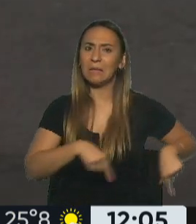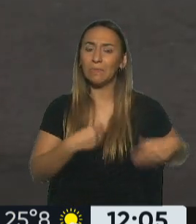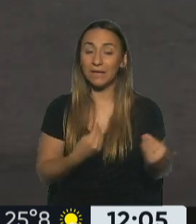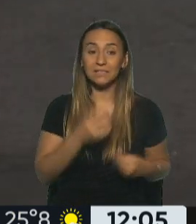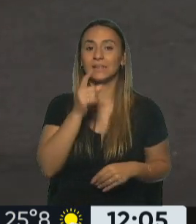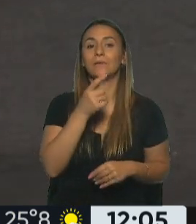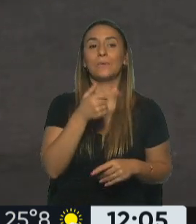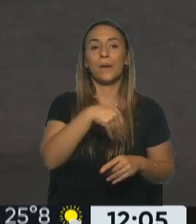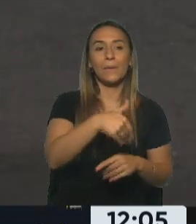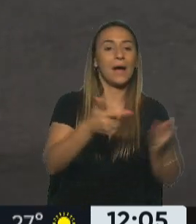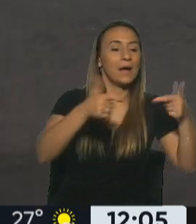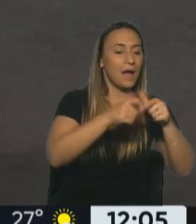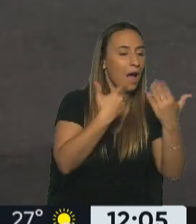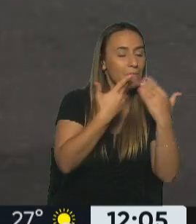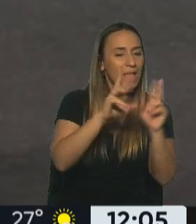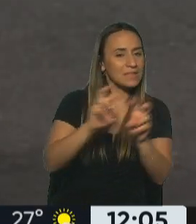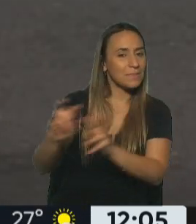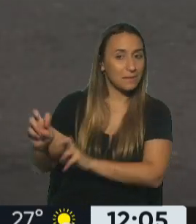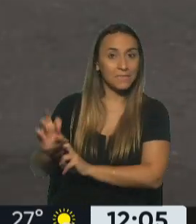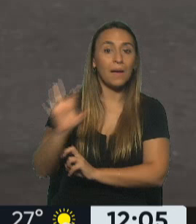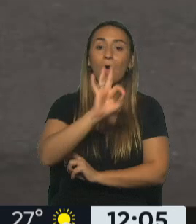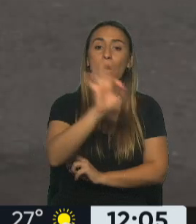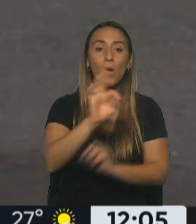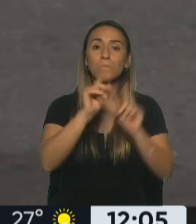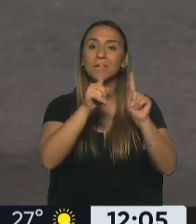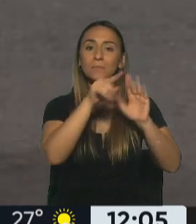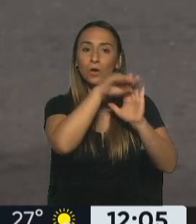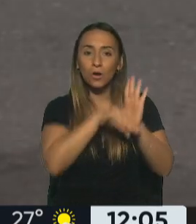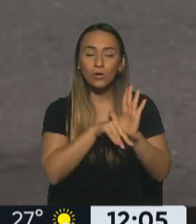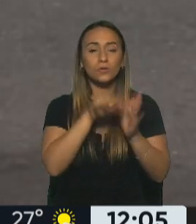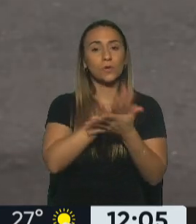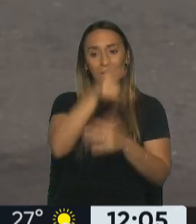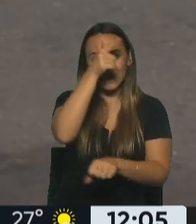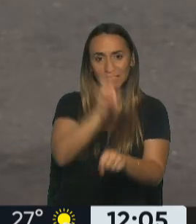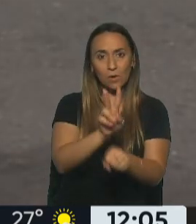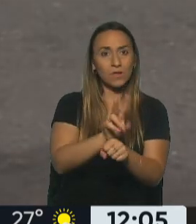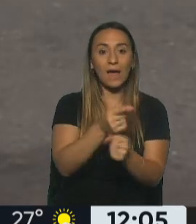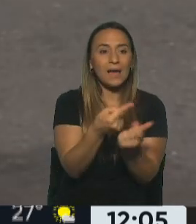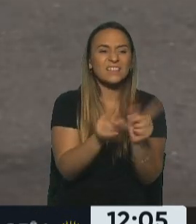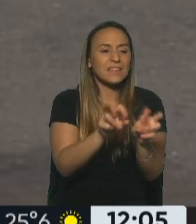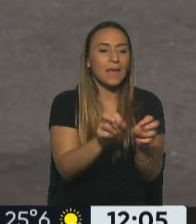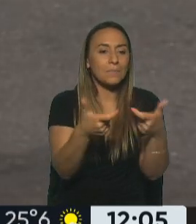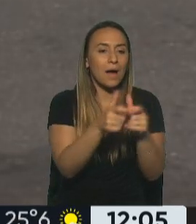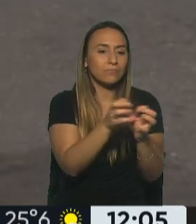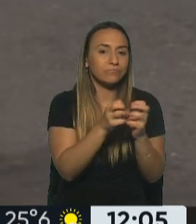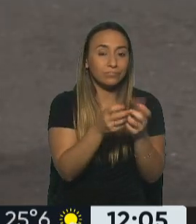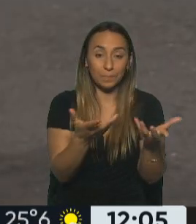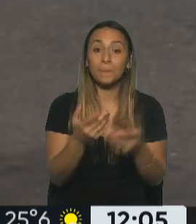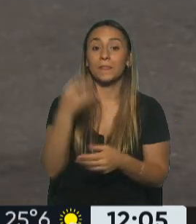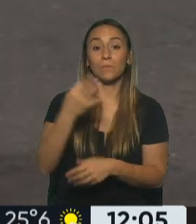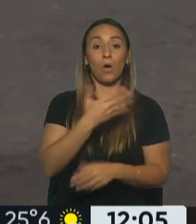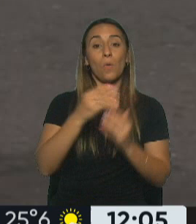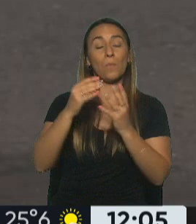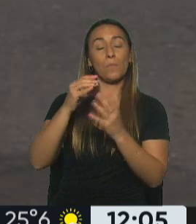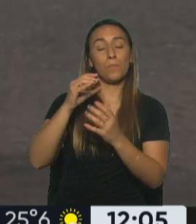con este comando se van a tratar otras cuestiones también, además que tengan que ver con la seguridad, porque según nos han informado desde la provincia de Buenos Aires, este